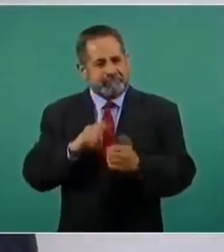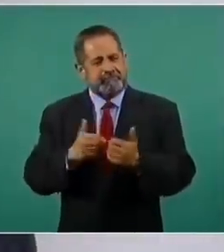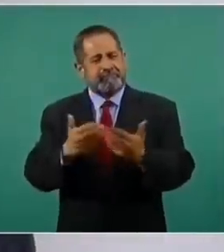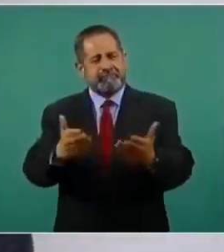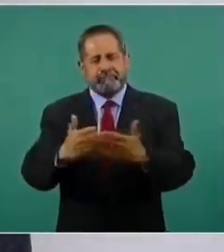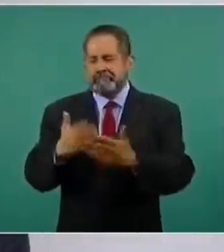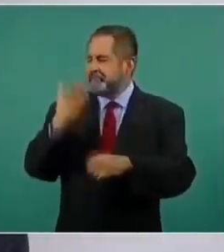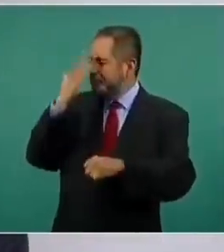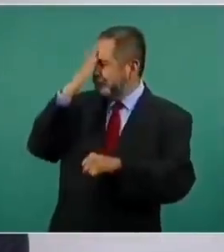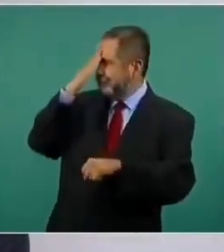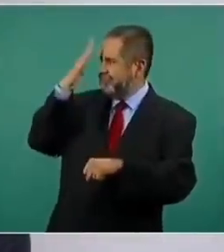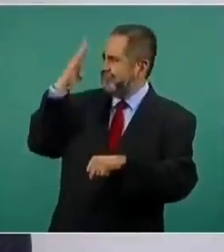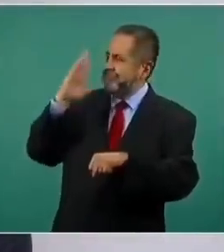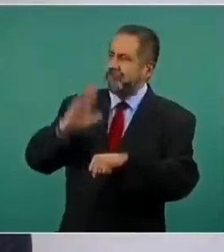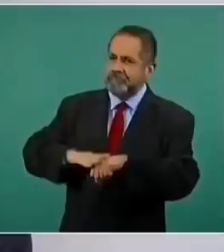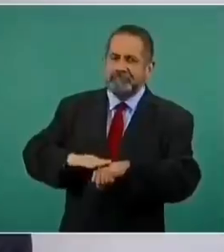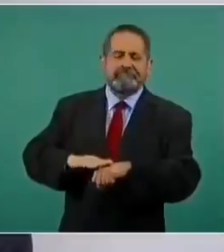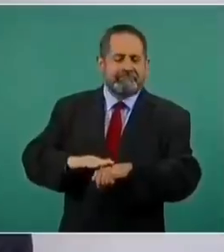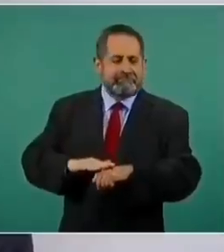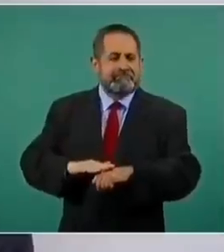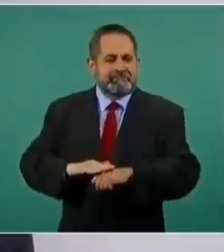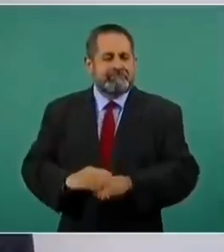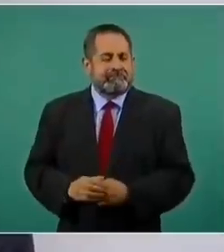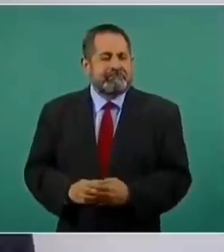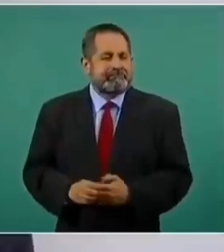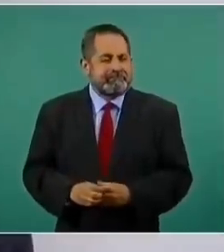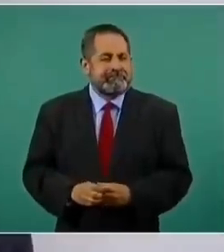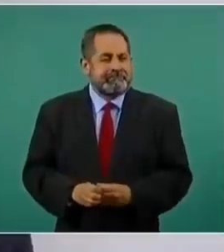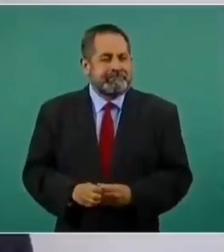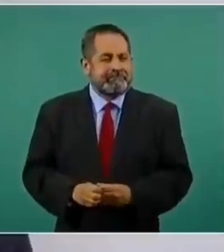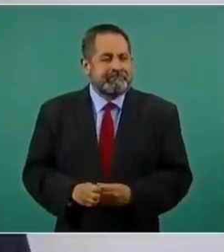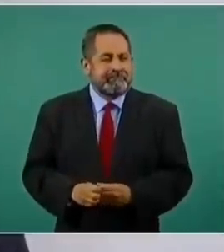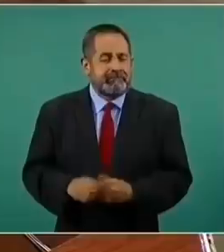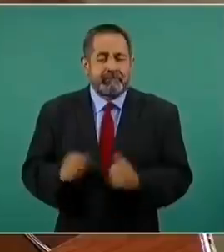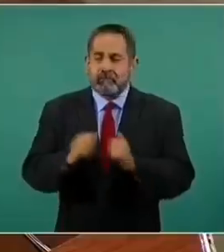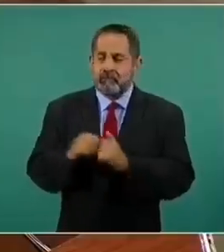inolvidable con Eugenia León.